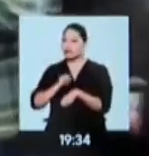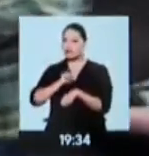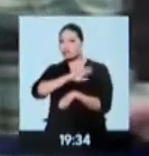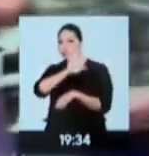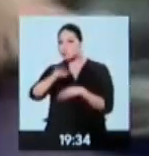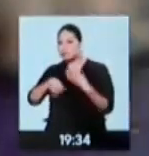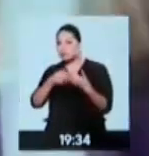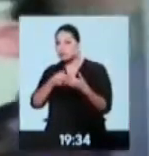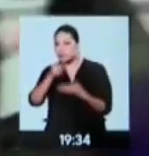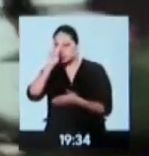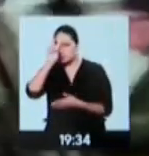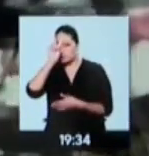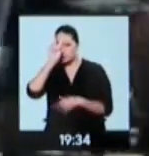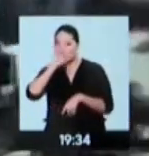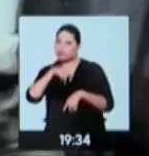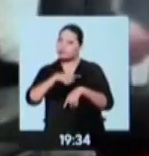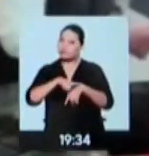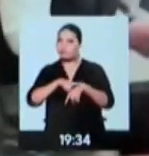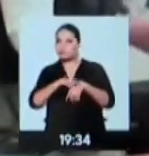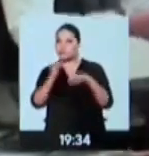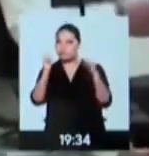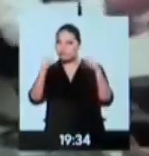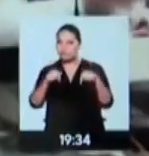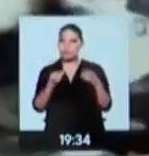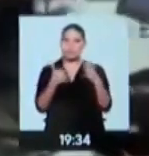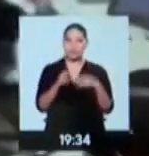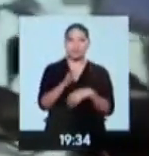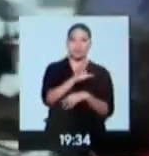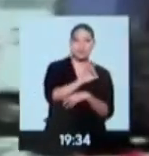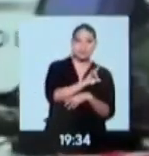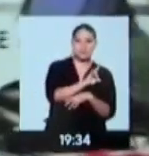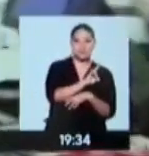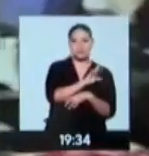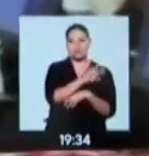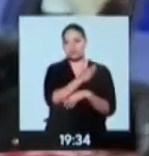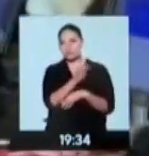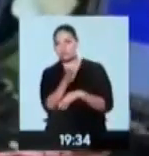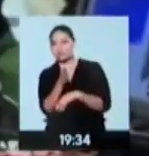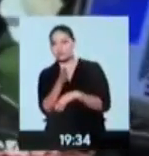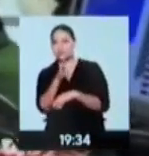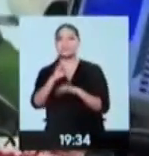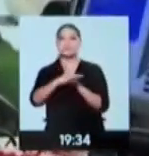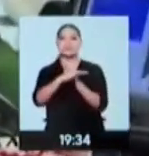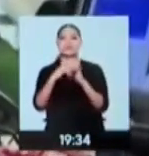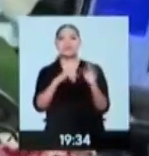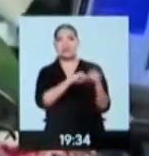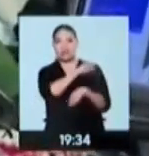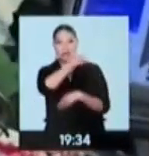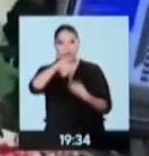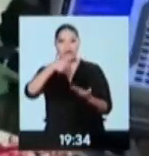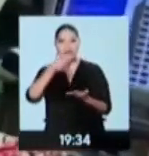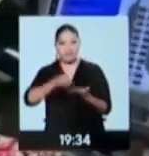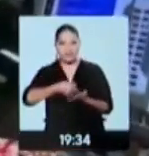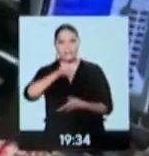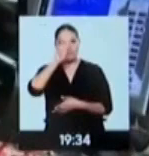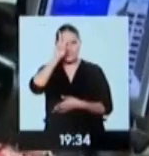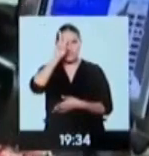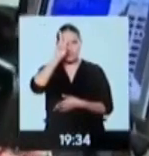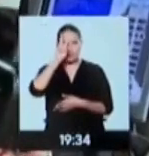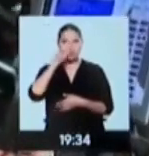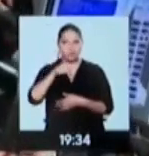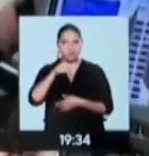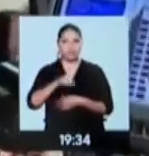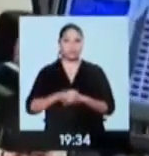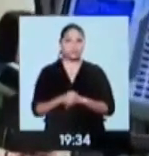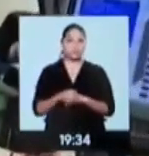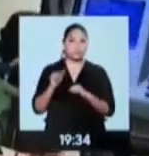hay algunos aspectos que es necesario comentar también. Él ha pedido que se le devuelva, ¿no?, el millón de dólares de